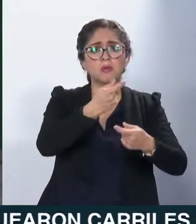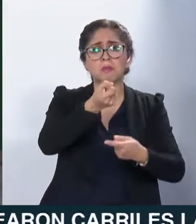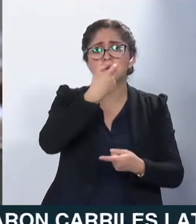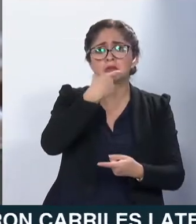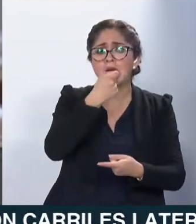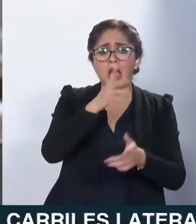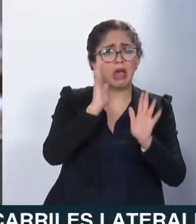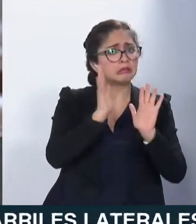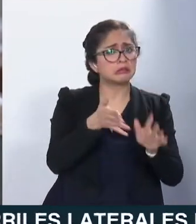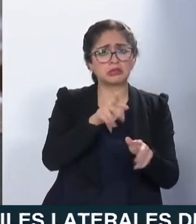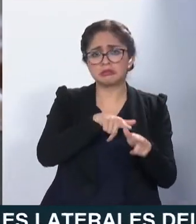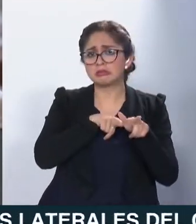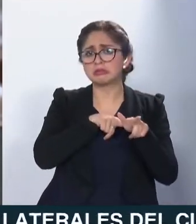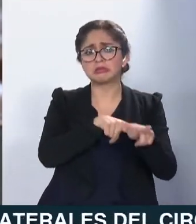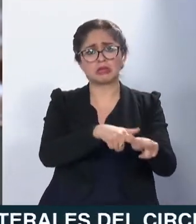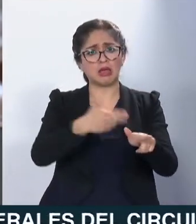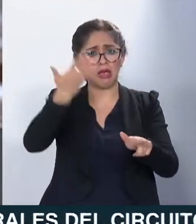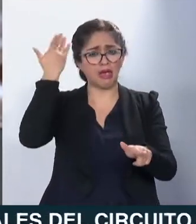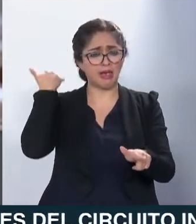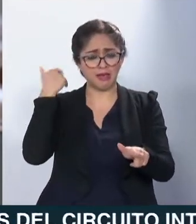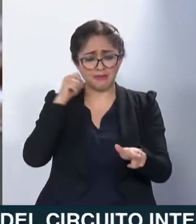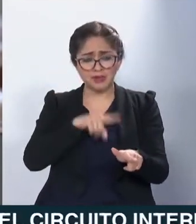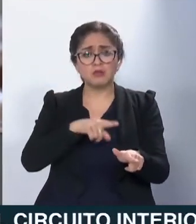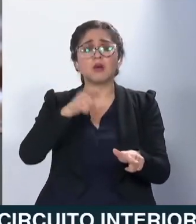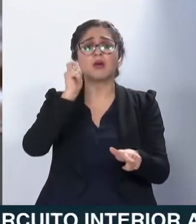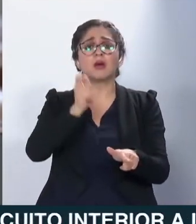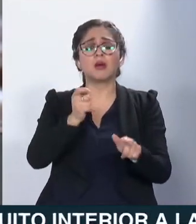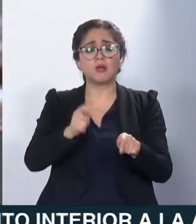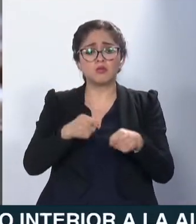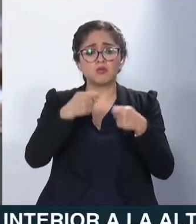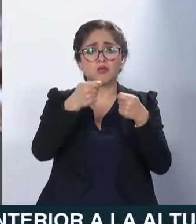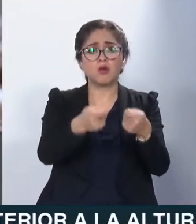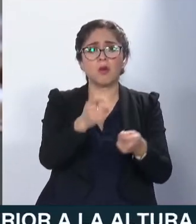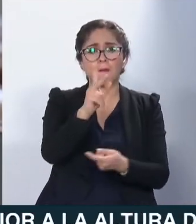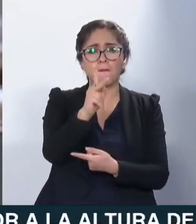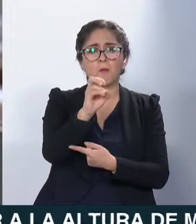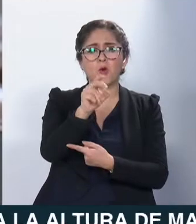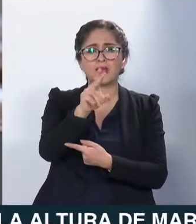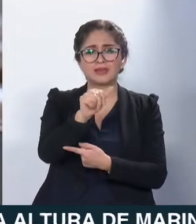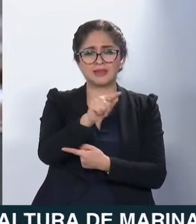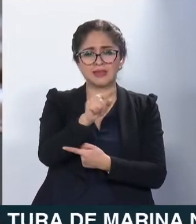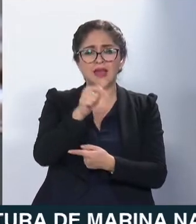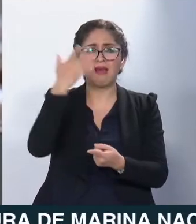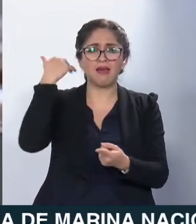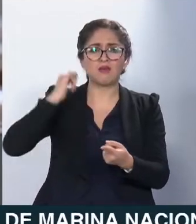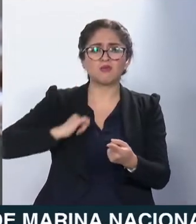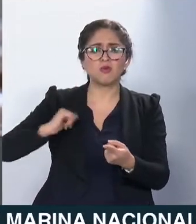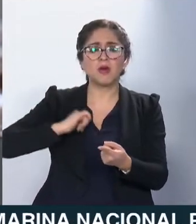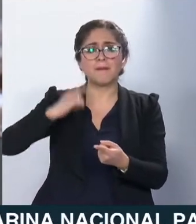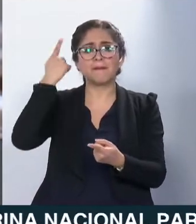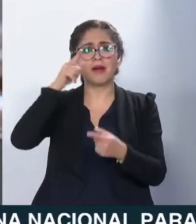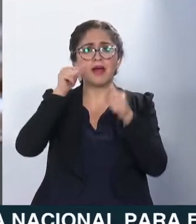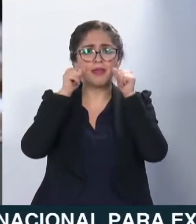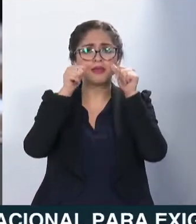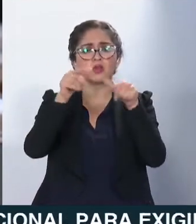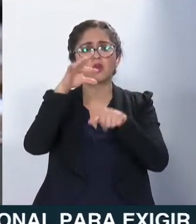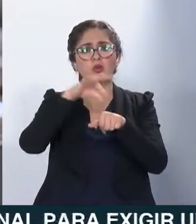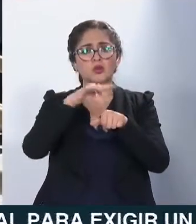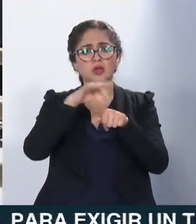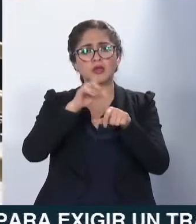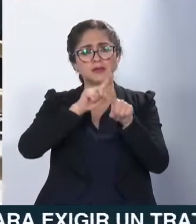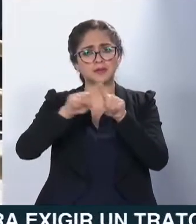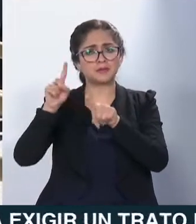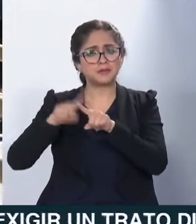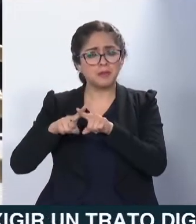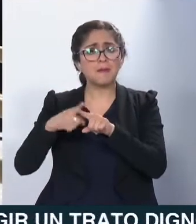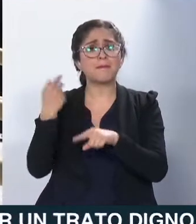cambió. Incluso, no es necesario entregar la extinta póliza del Seguro Popular para recibir atención médica y medicamentos.